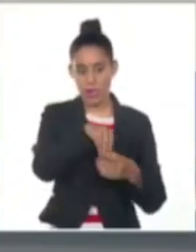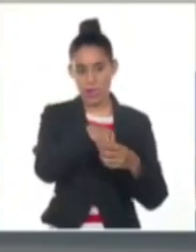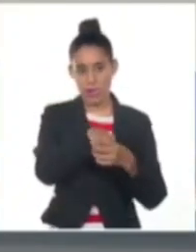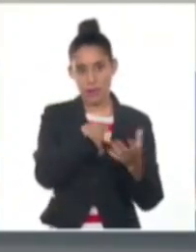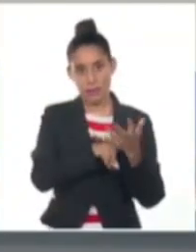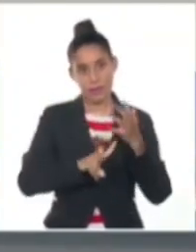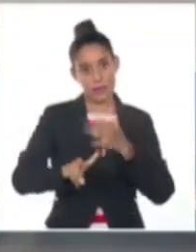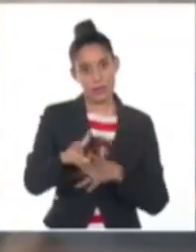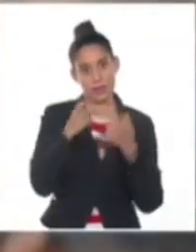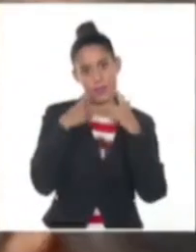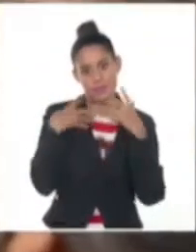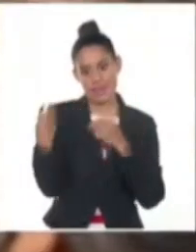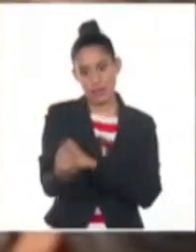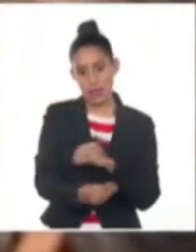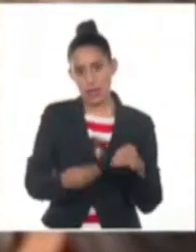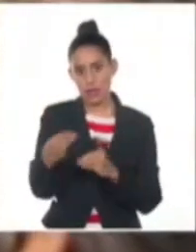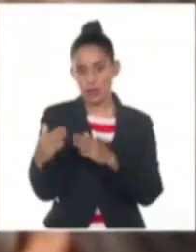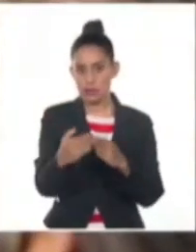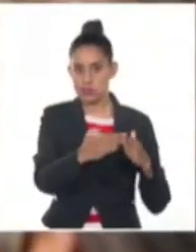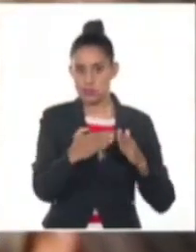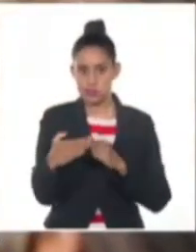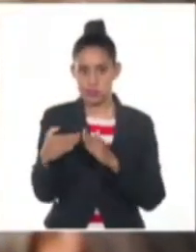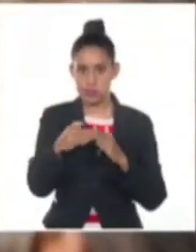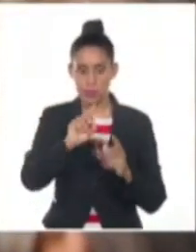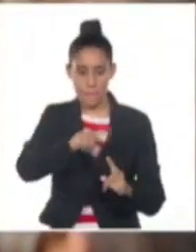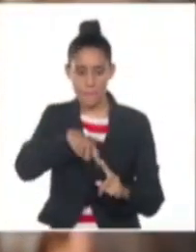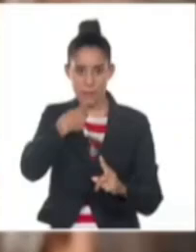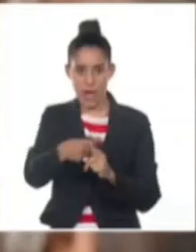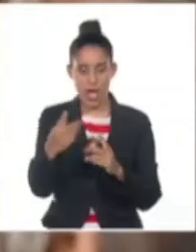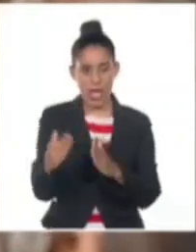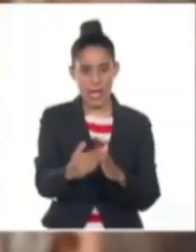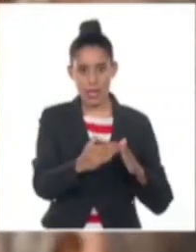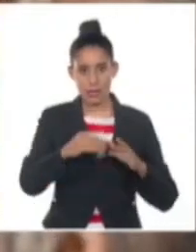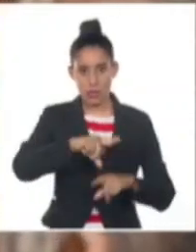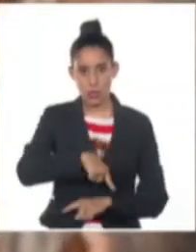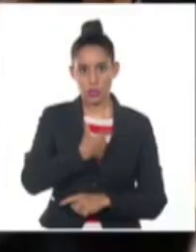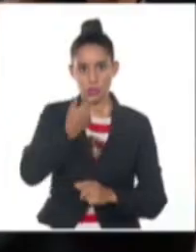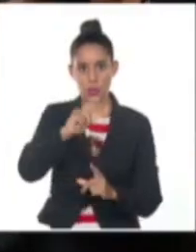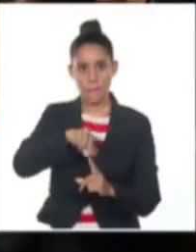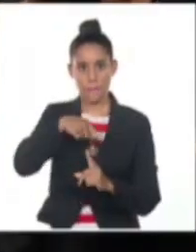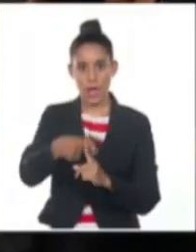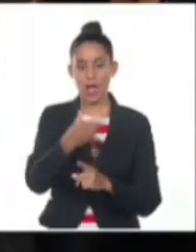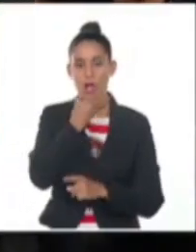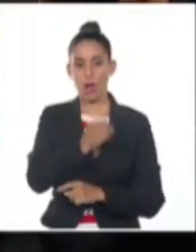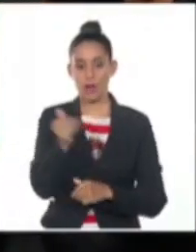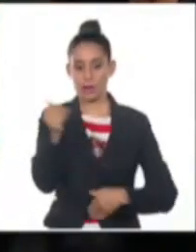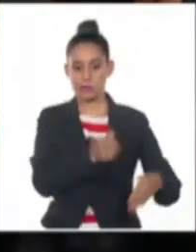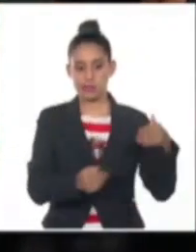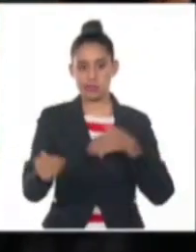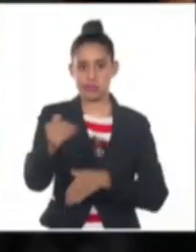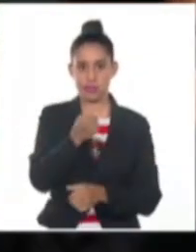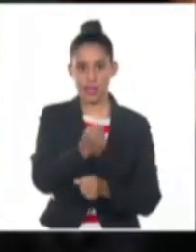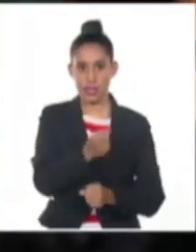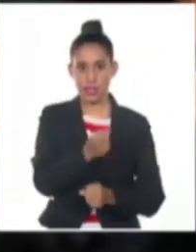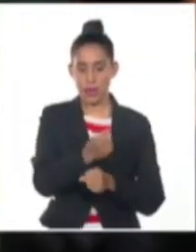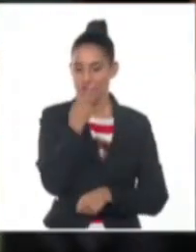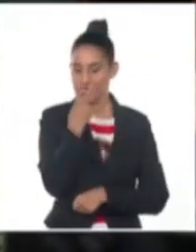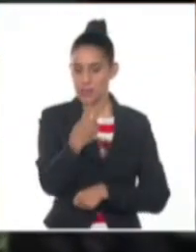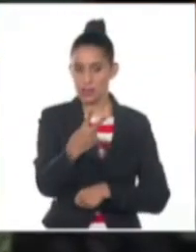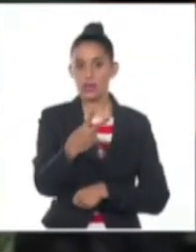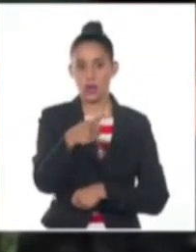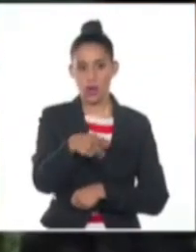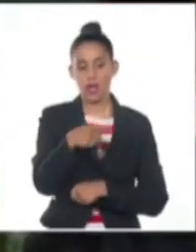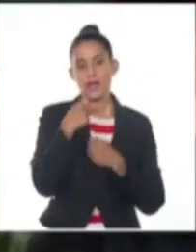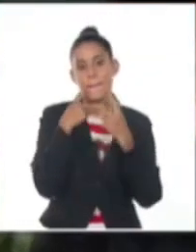de viviendas, el rescate de la Casa de Cultura, la incorporación de jóvenes al estudio y trabajo y la atención a familias